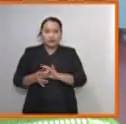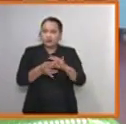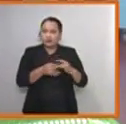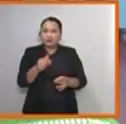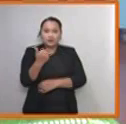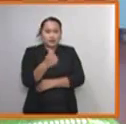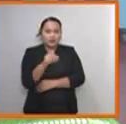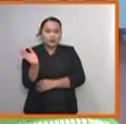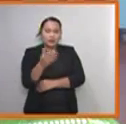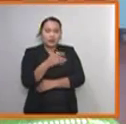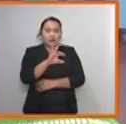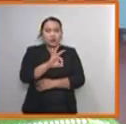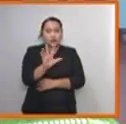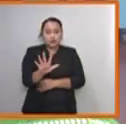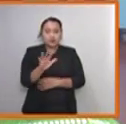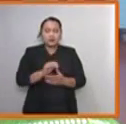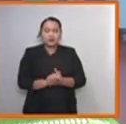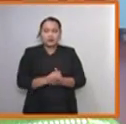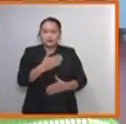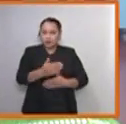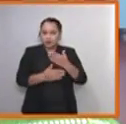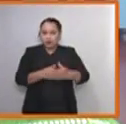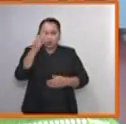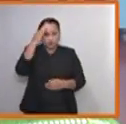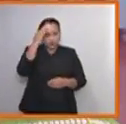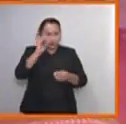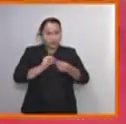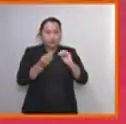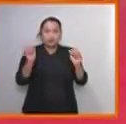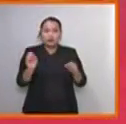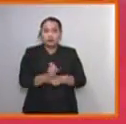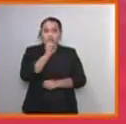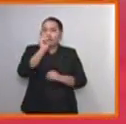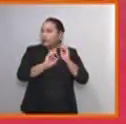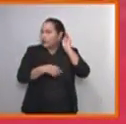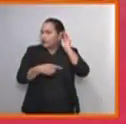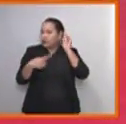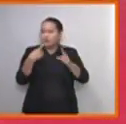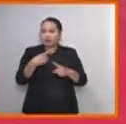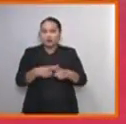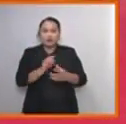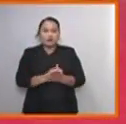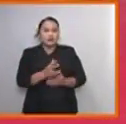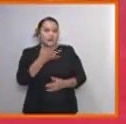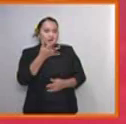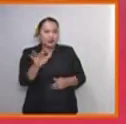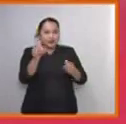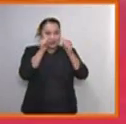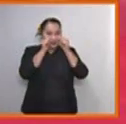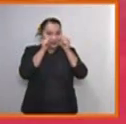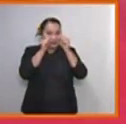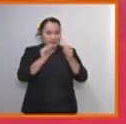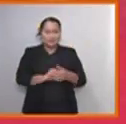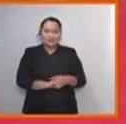y 95. A continuación conoceremos la esfera ganadora para Multi X Suerte. Y esta es, atentos,